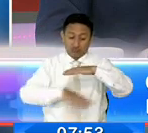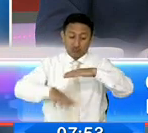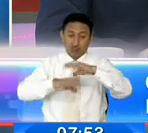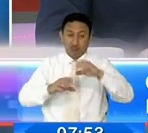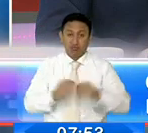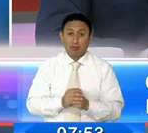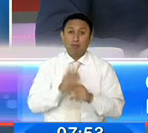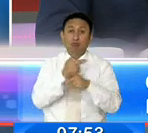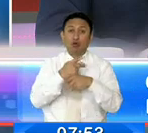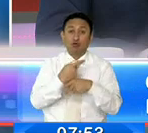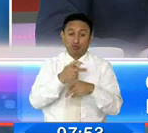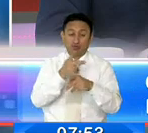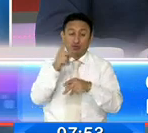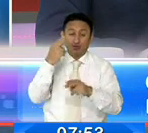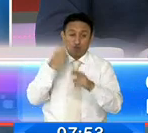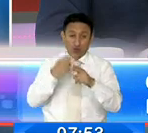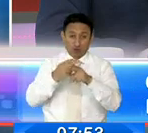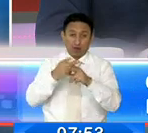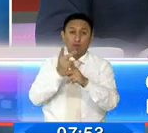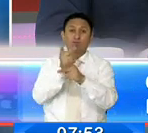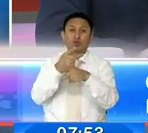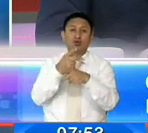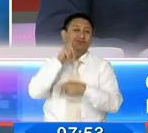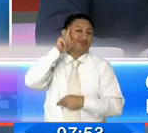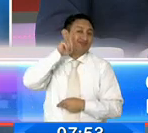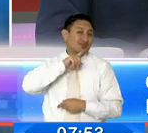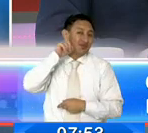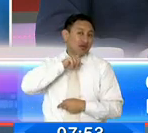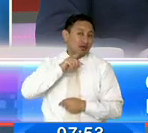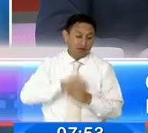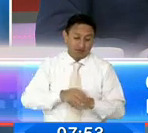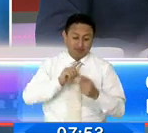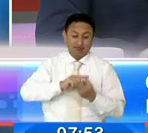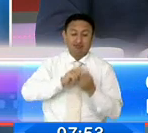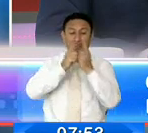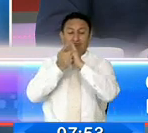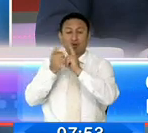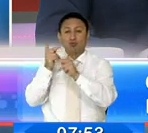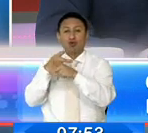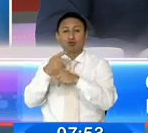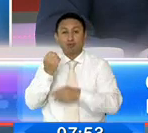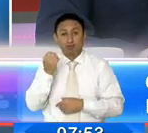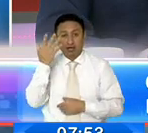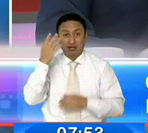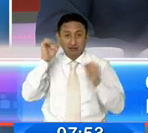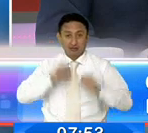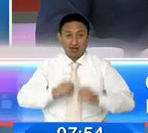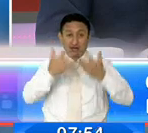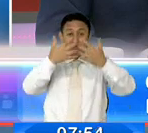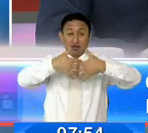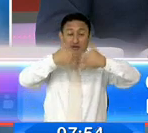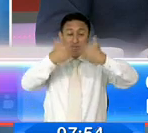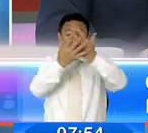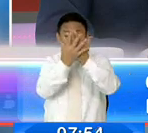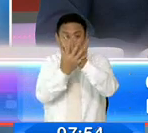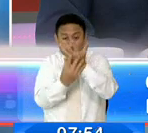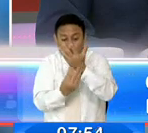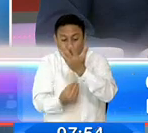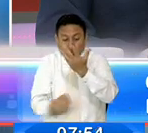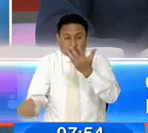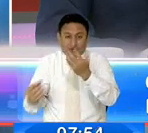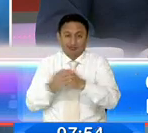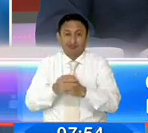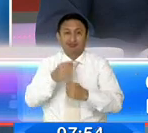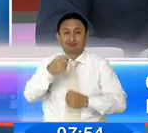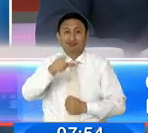productos negros en Sí, realidad, claro. para compararlos con productos blancos que son los de alto Refinados. octanaje, Jet Fuel y GLP,